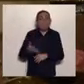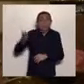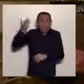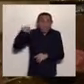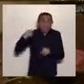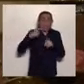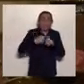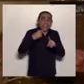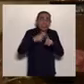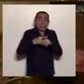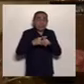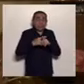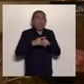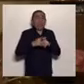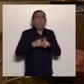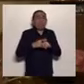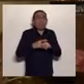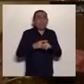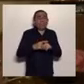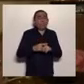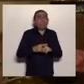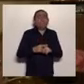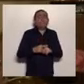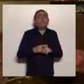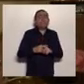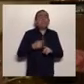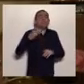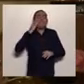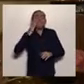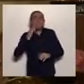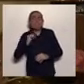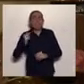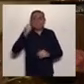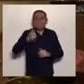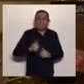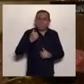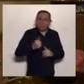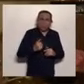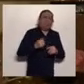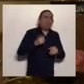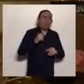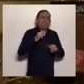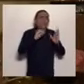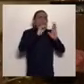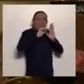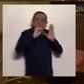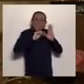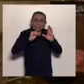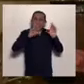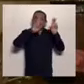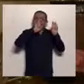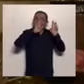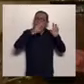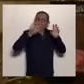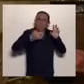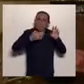ayer celebrábamos la Vigilia del Buen Pastor virtualmente a través de Instagram y otras redes sociales con un lema muy especial